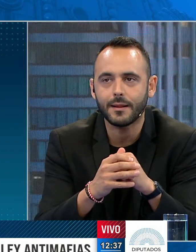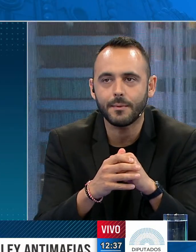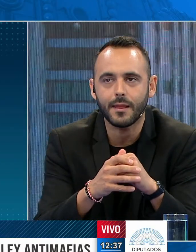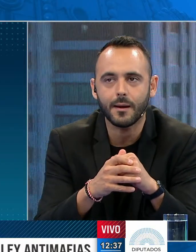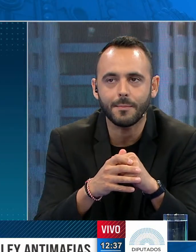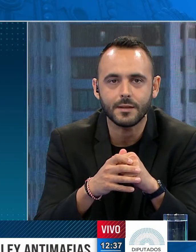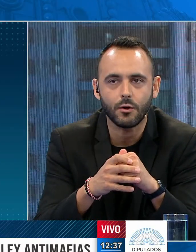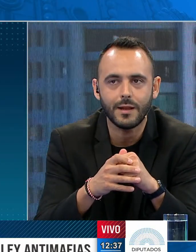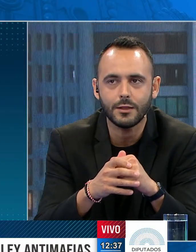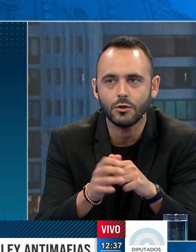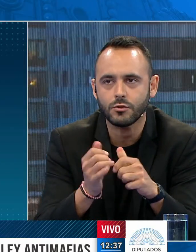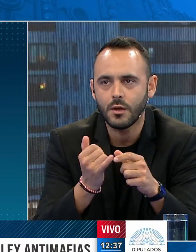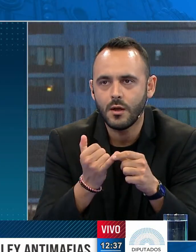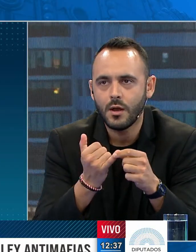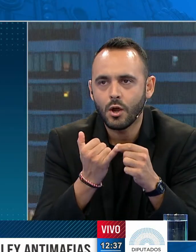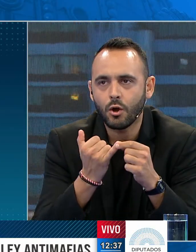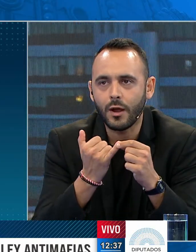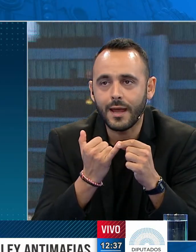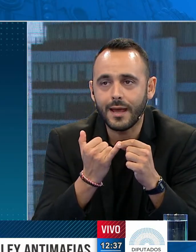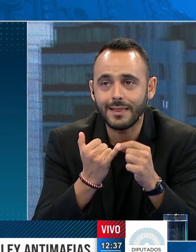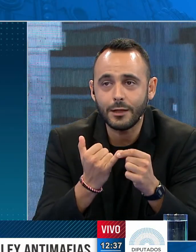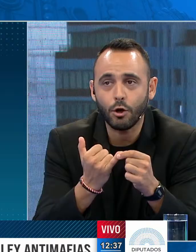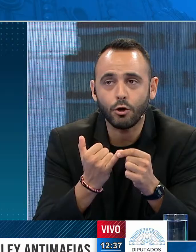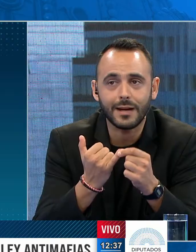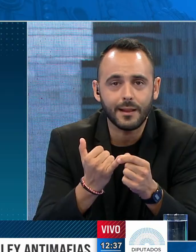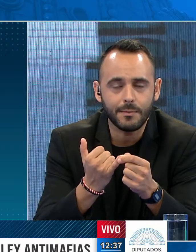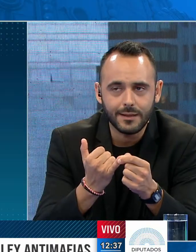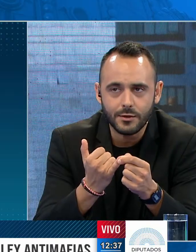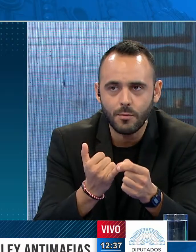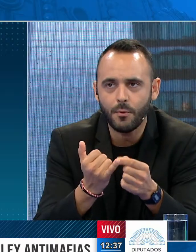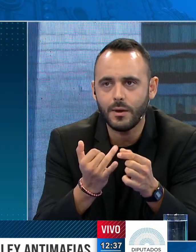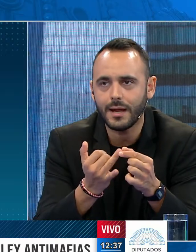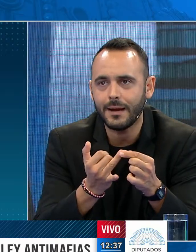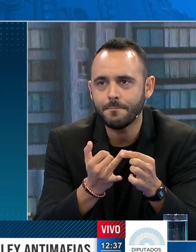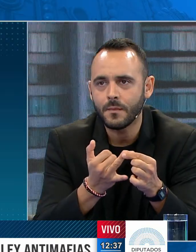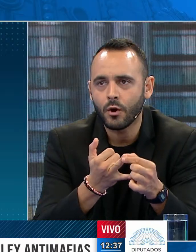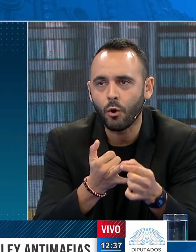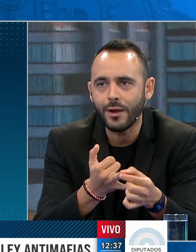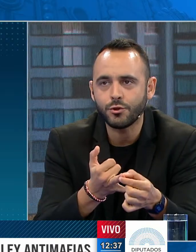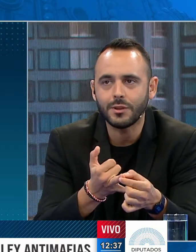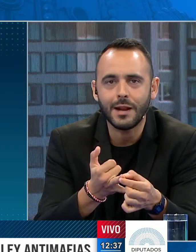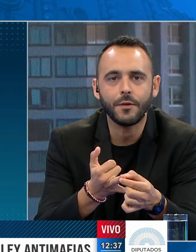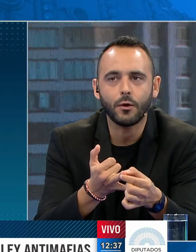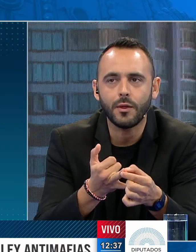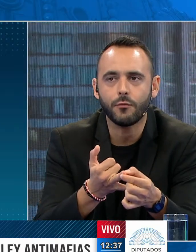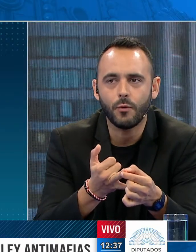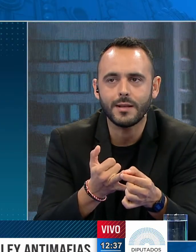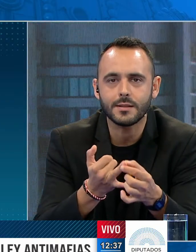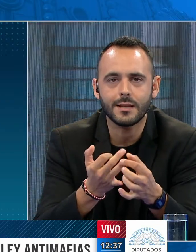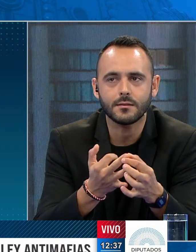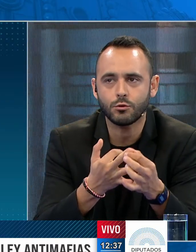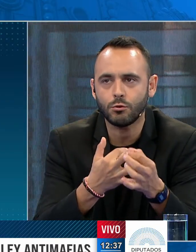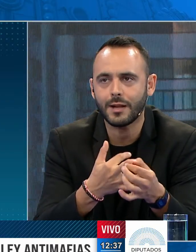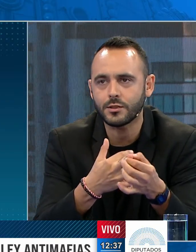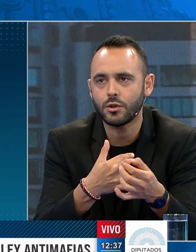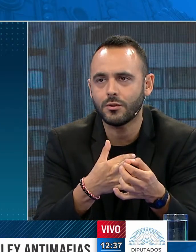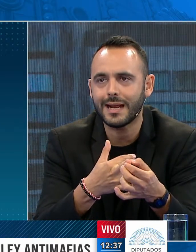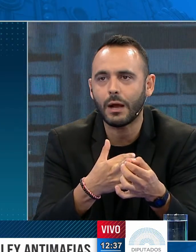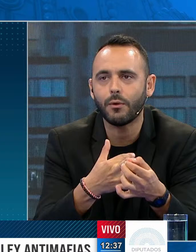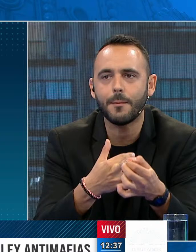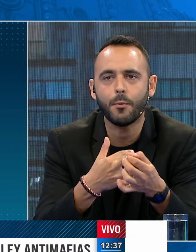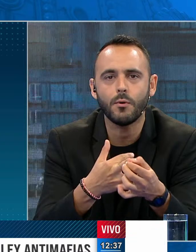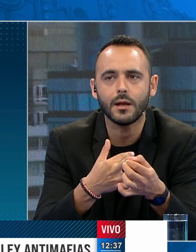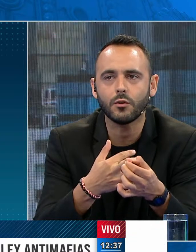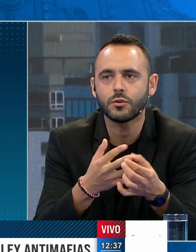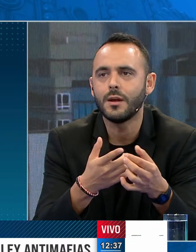para terminar de repasar los delitos, delitos contra la administración pública, cohecho y tráfico de influencias, sustracción de